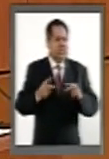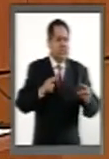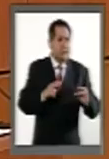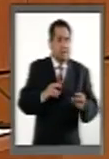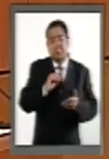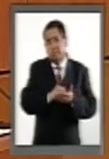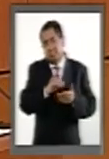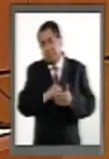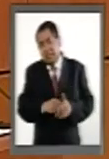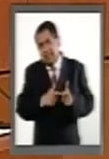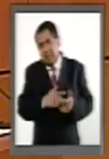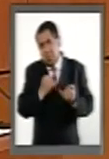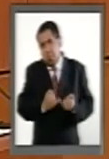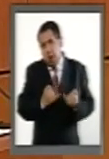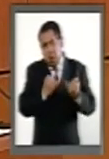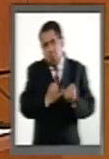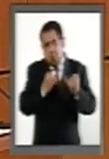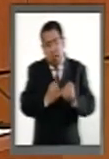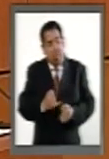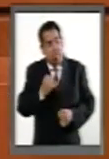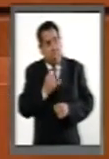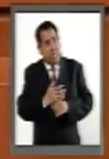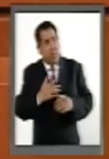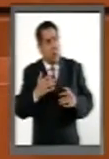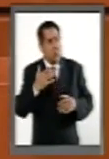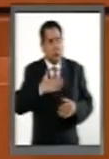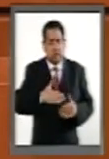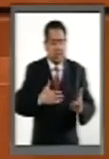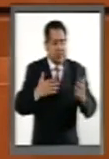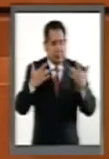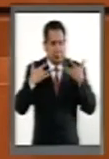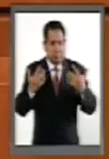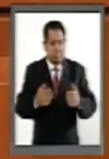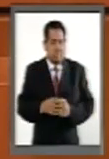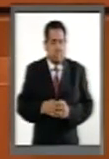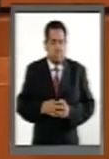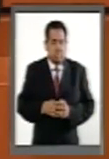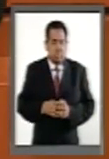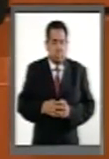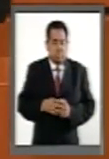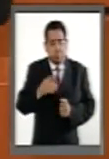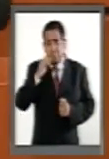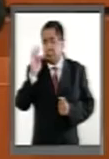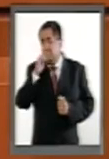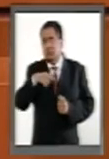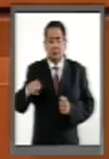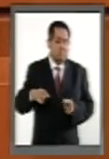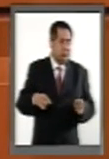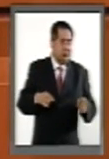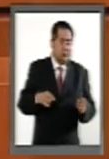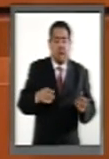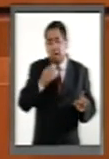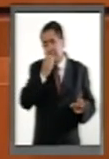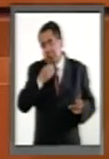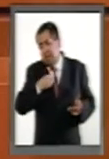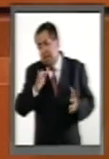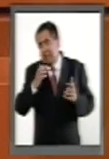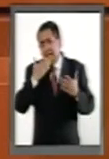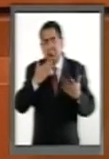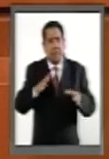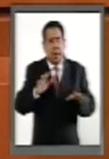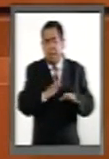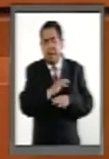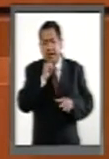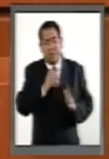seguirá padeciendo la impunidad. En los hechos se acepta. Se acepta, entre comillas, que las cosas no